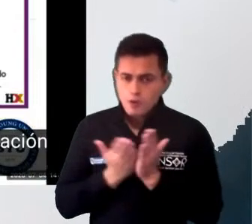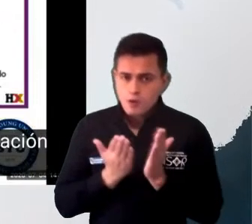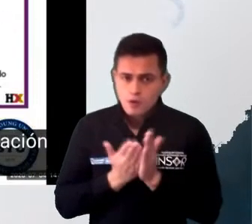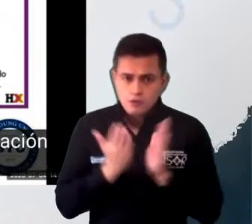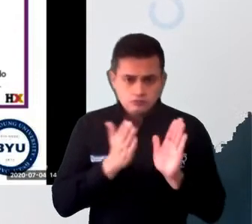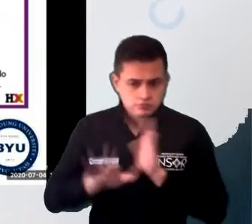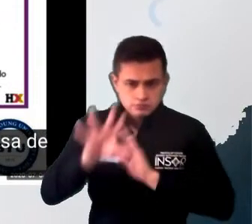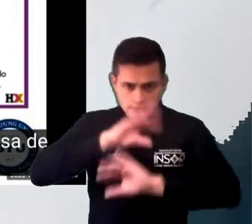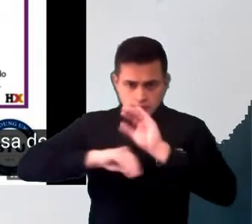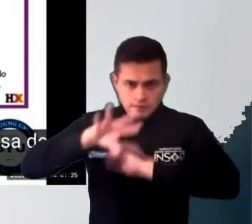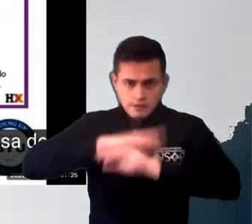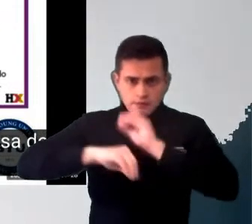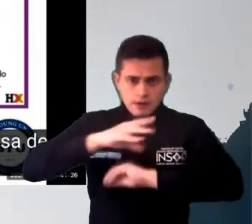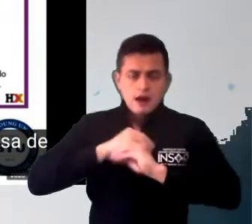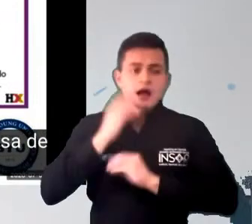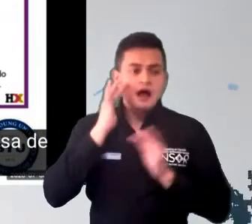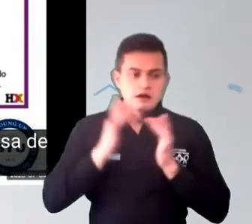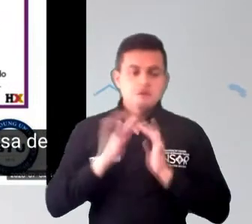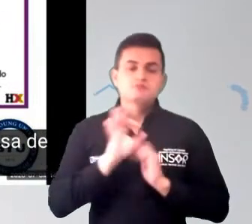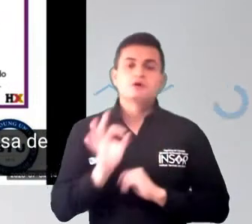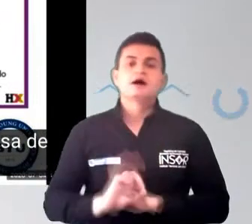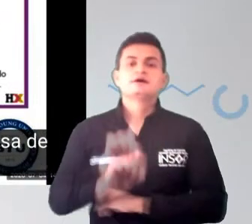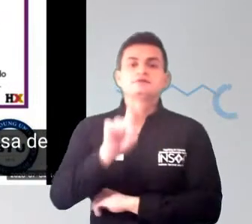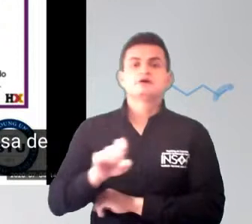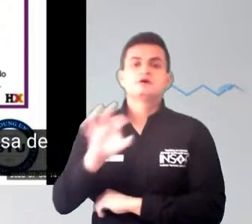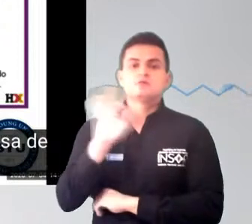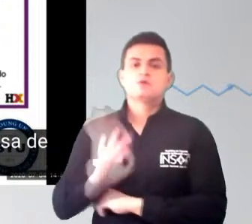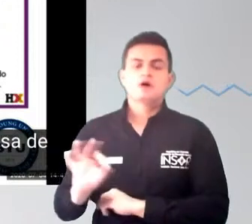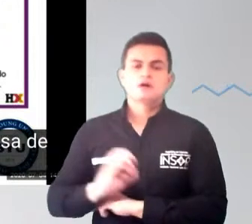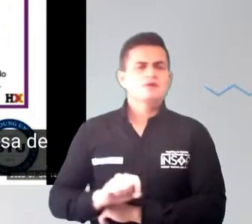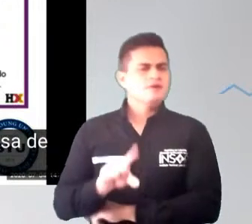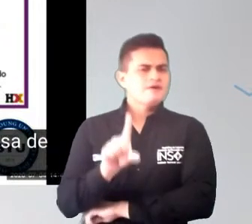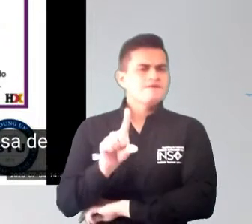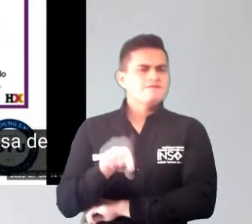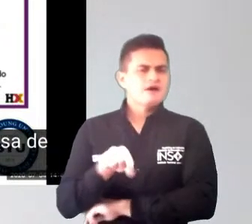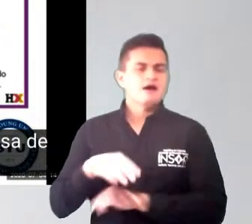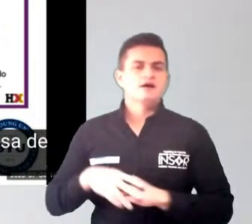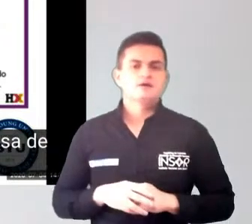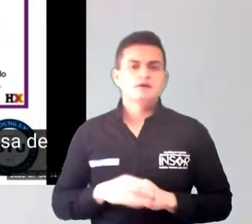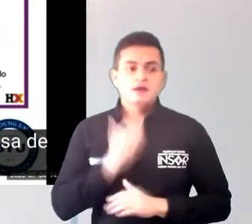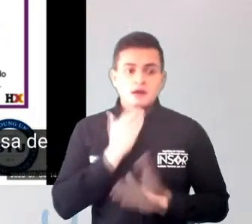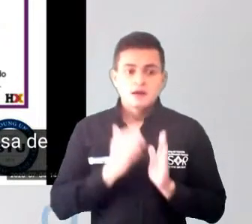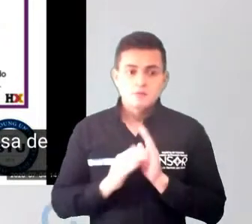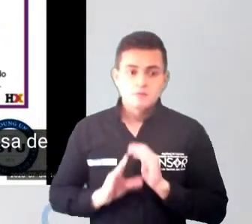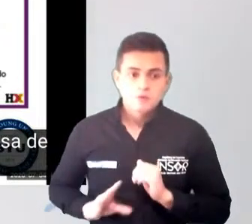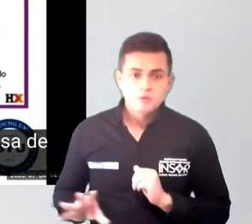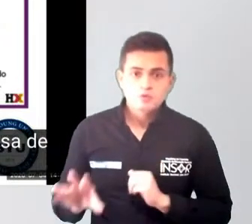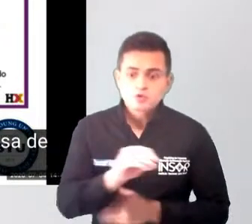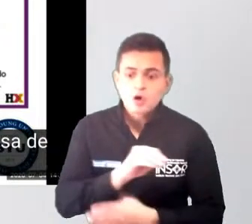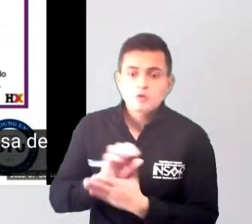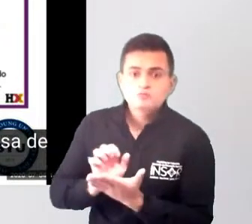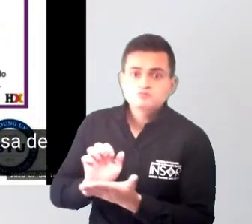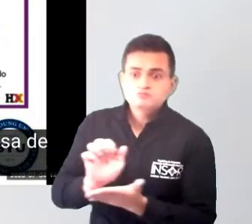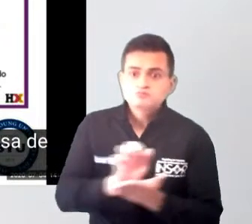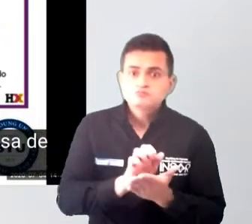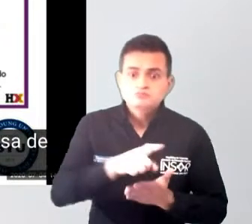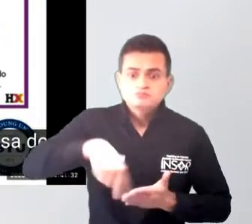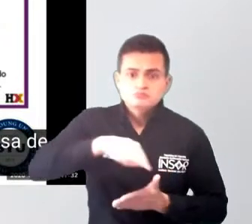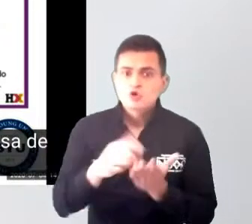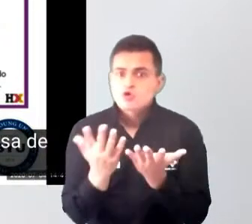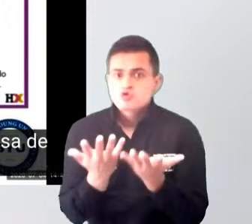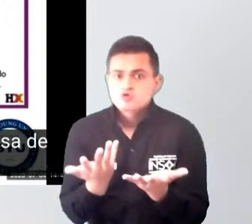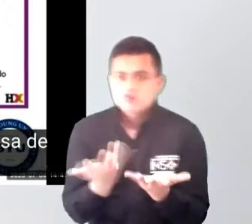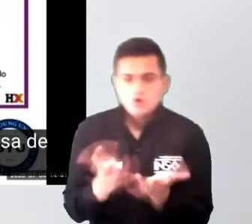finalización del 6%, que es muy baja. Si excluían a todos los que no tenían la intención de completar el